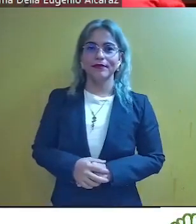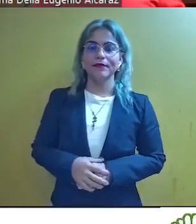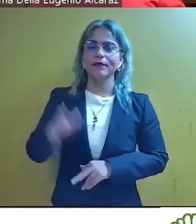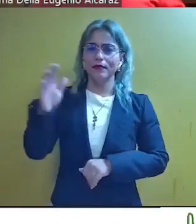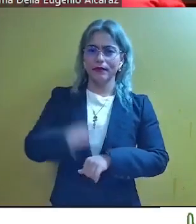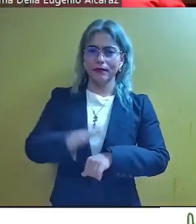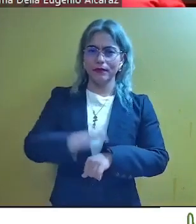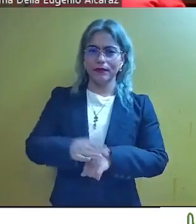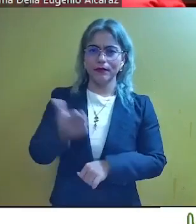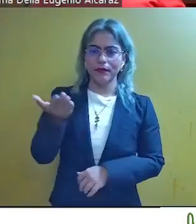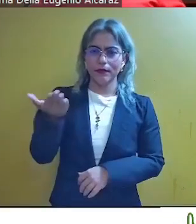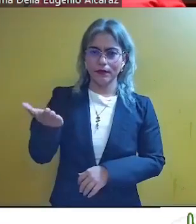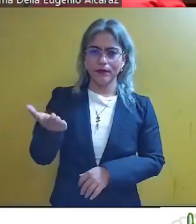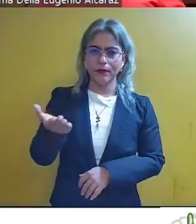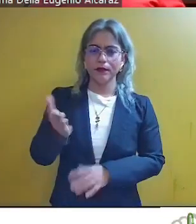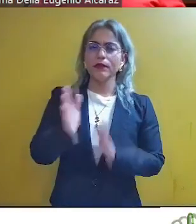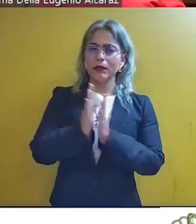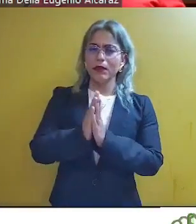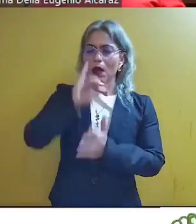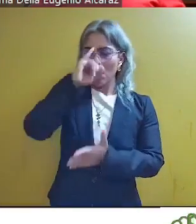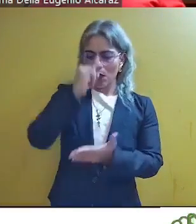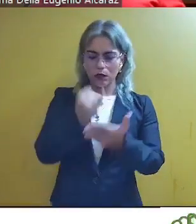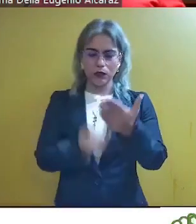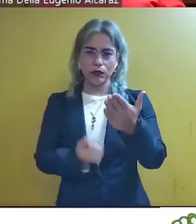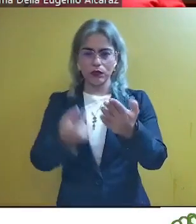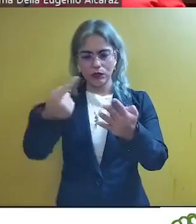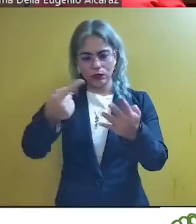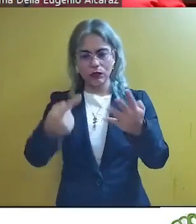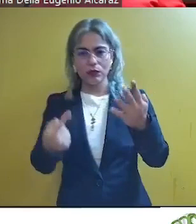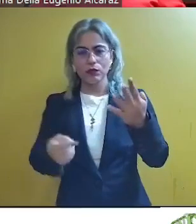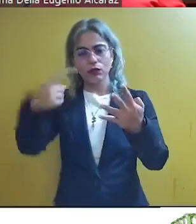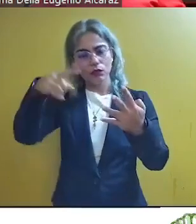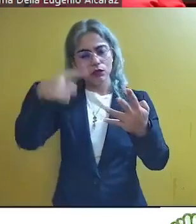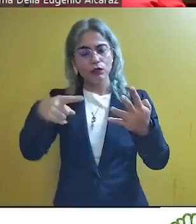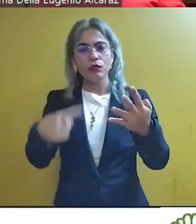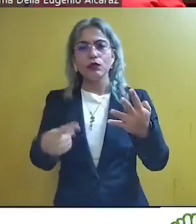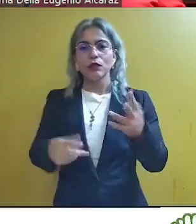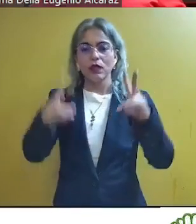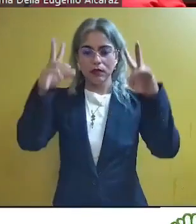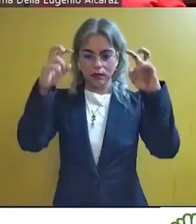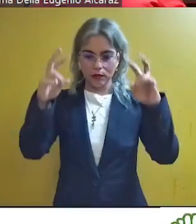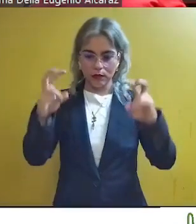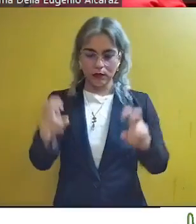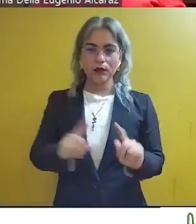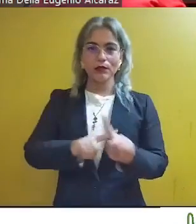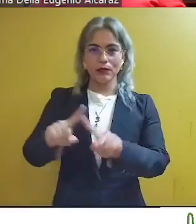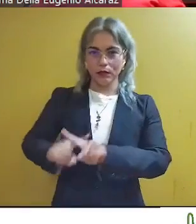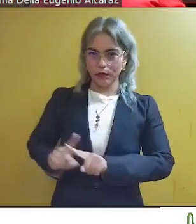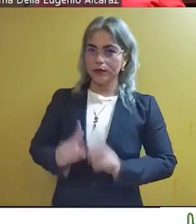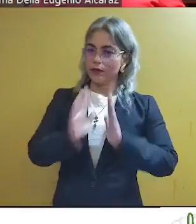nos informe cuáles son los asuntos listados para su resolución.